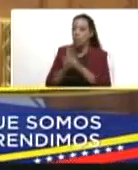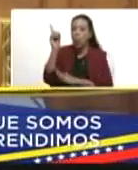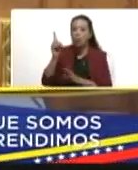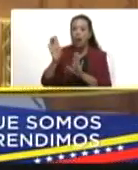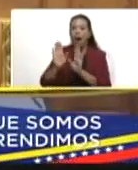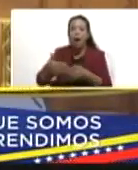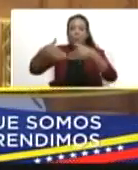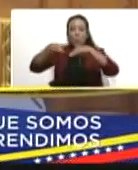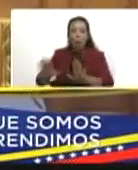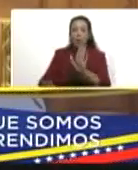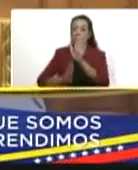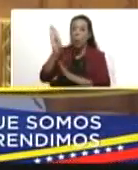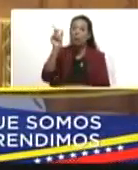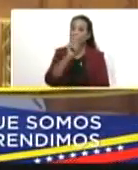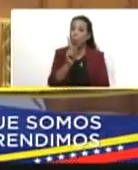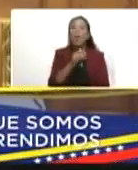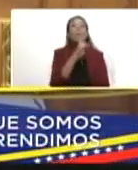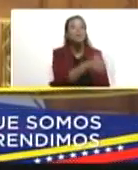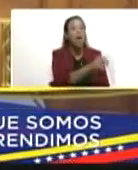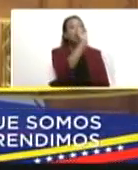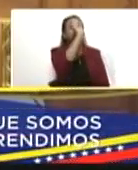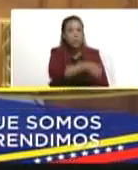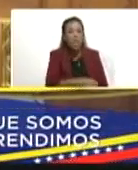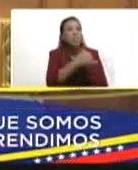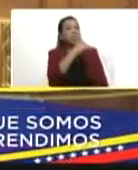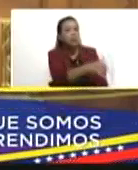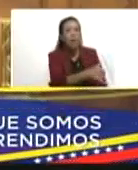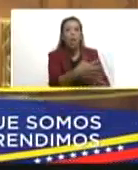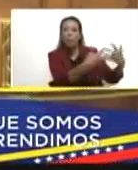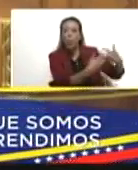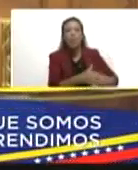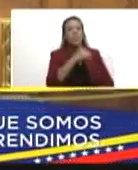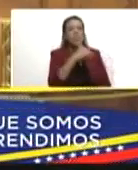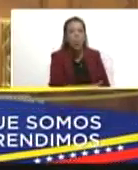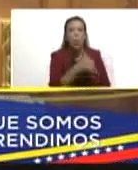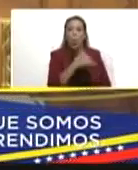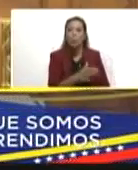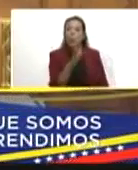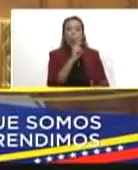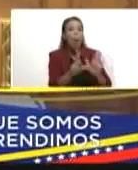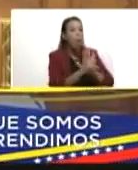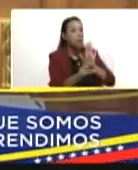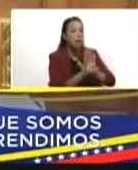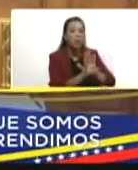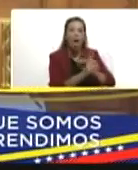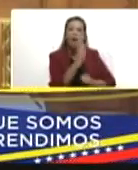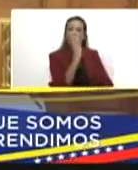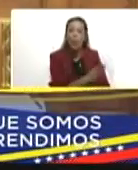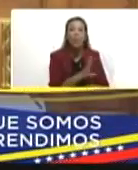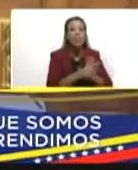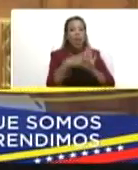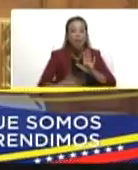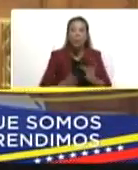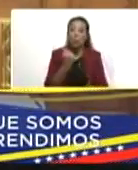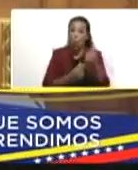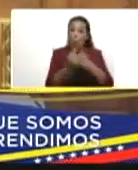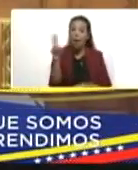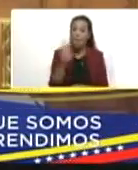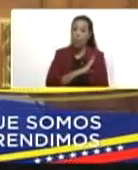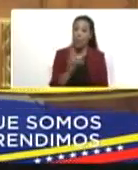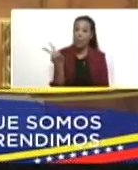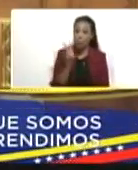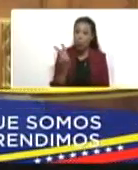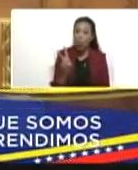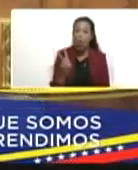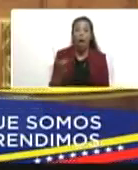nacional lo hemos denunciado y Seguiremos denunciando como actos ilegales y criminales sobre los derechos económicos de Venezuela